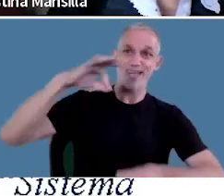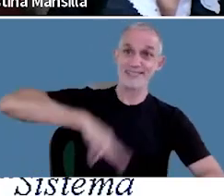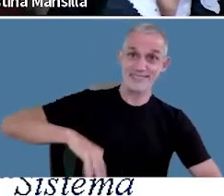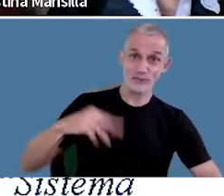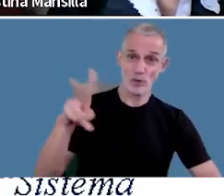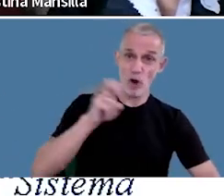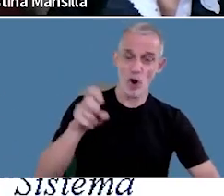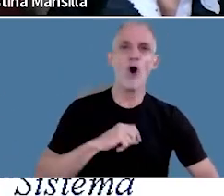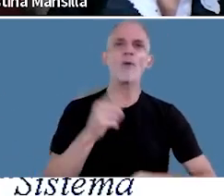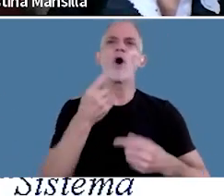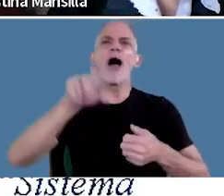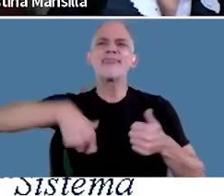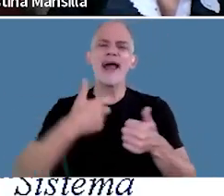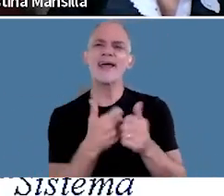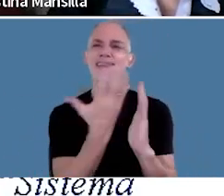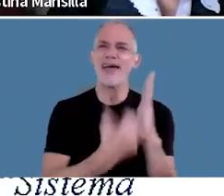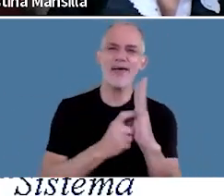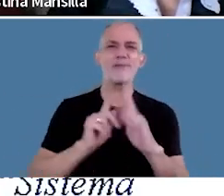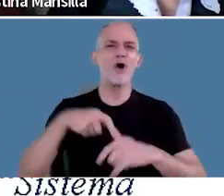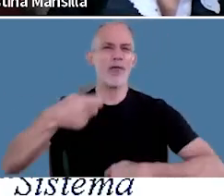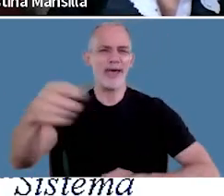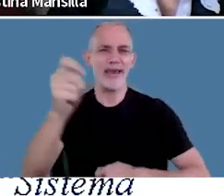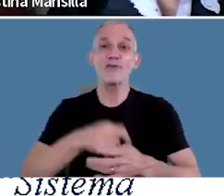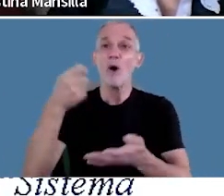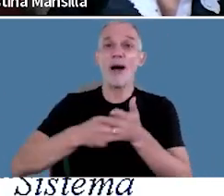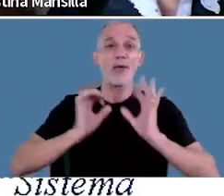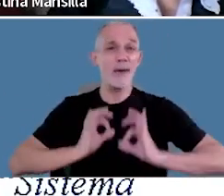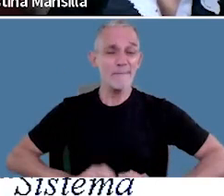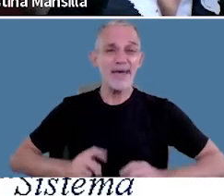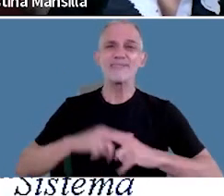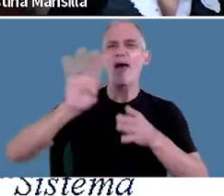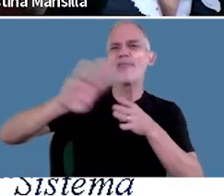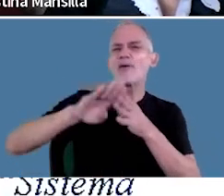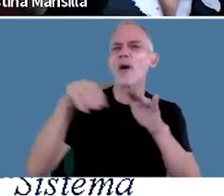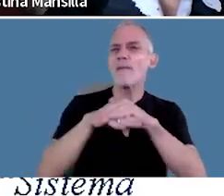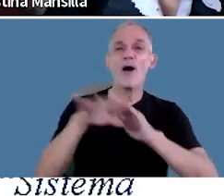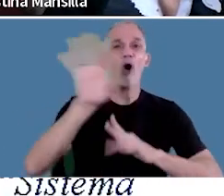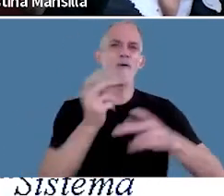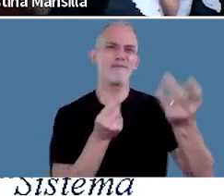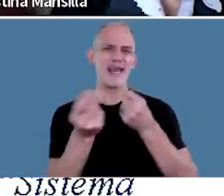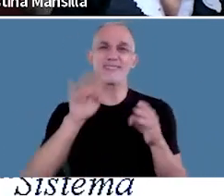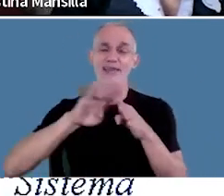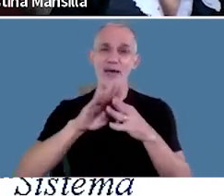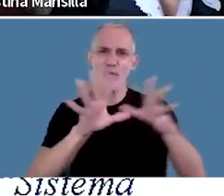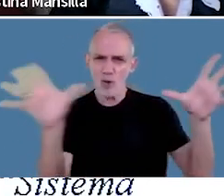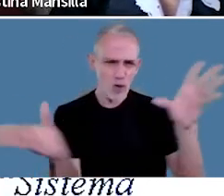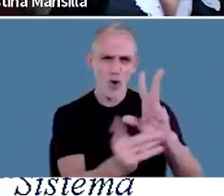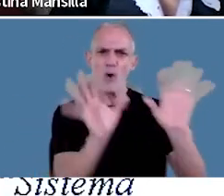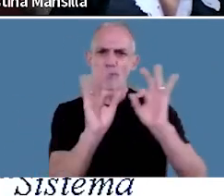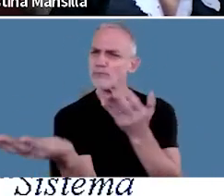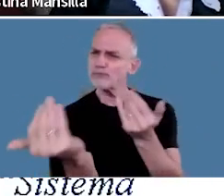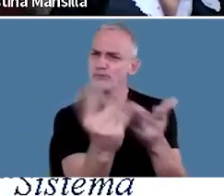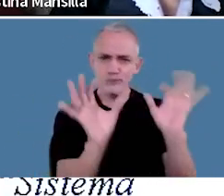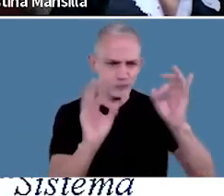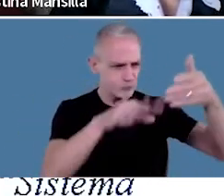con tarjetas de crédito o débito, pago de expensas, deudas bancarias y financieras. Toda esta información